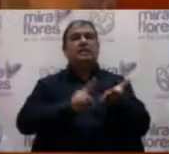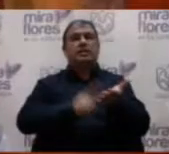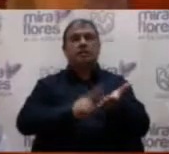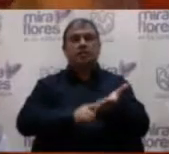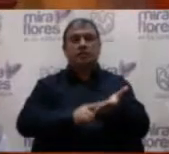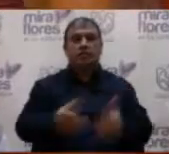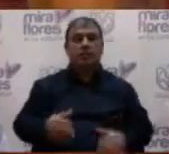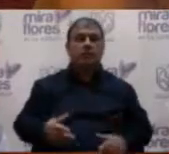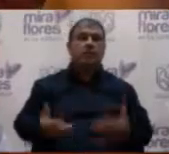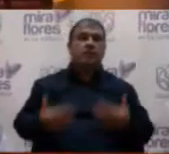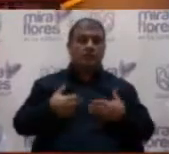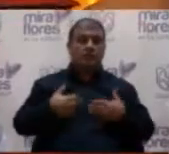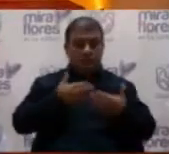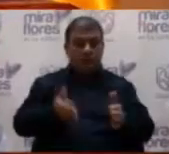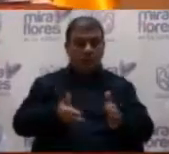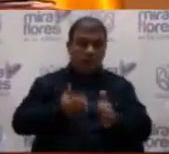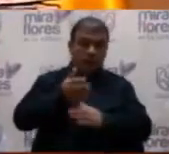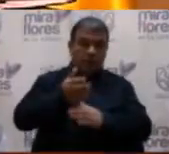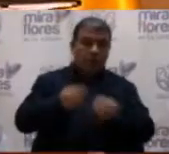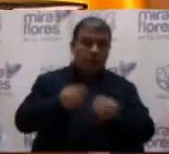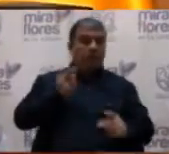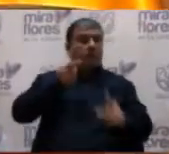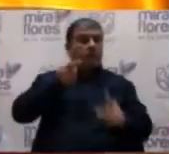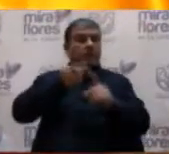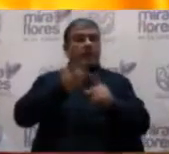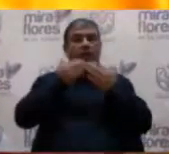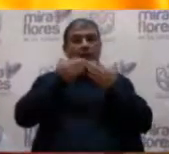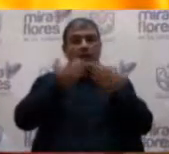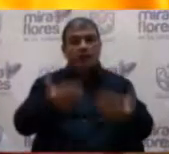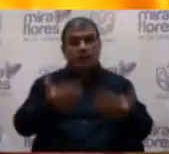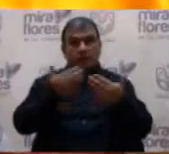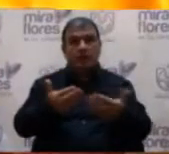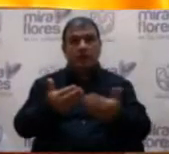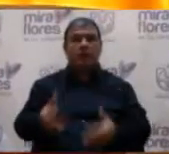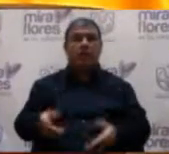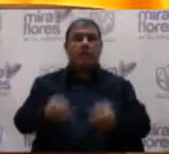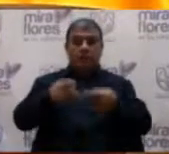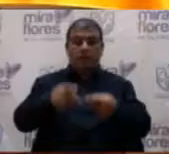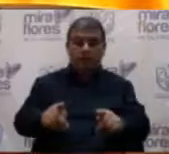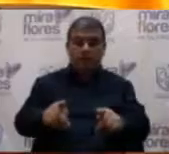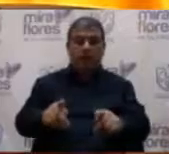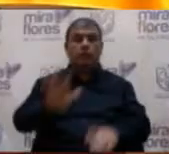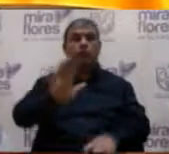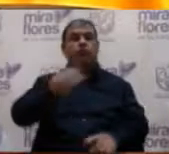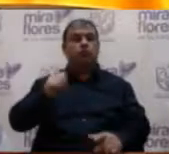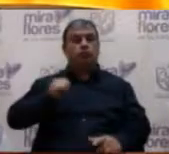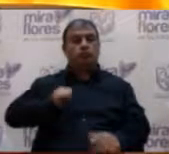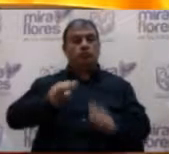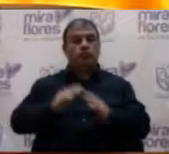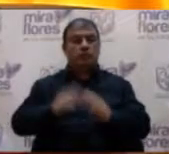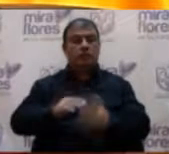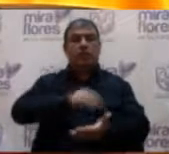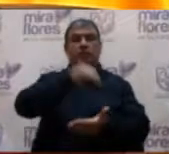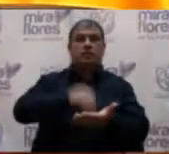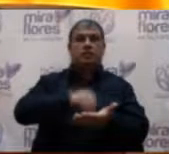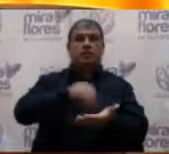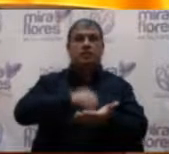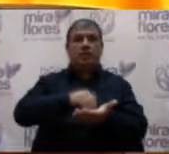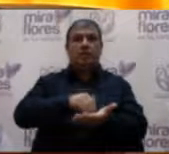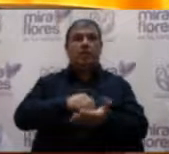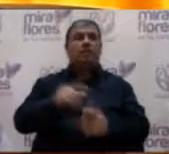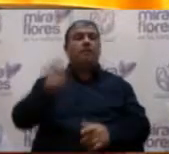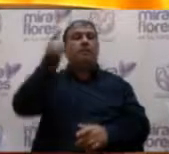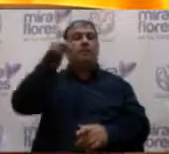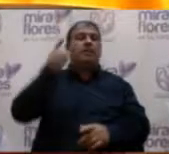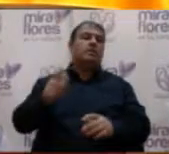Muñoz, es grato dirigirme a usted con la finalidad de agradecerle el habernos permitido que su municipio sea sede del primer encuentro de